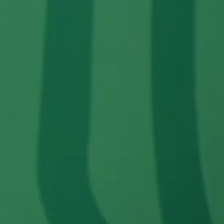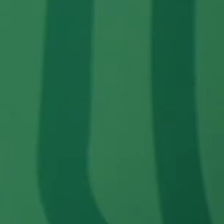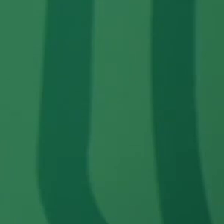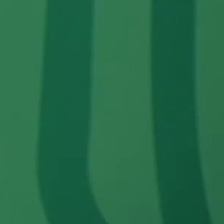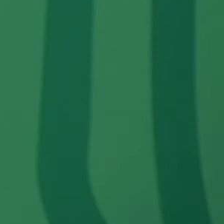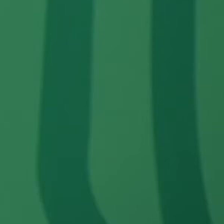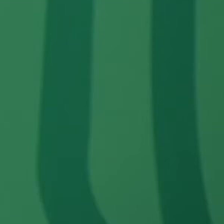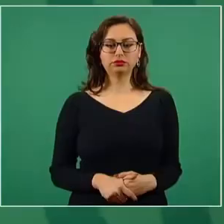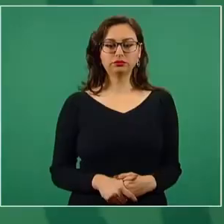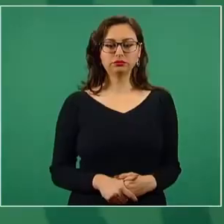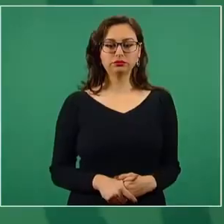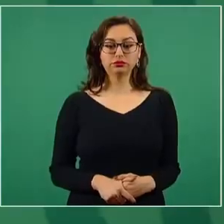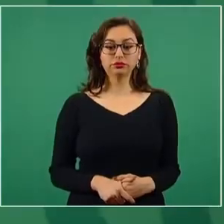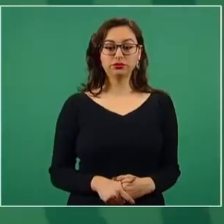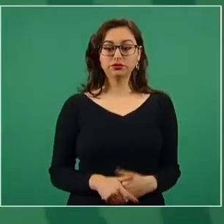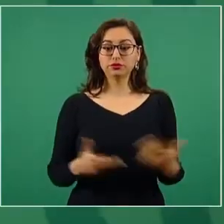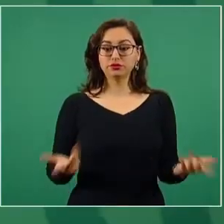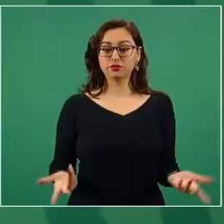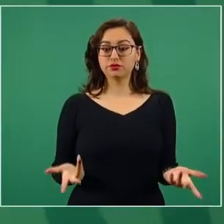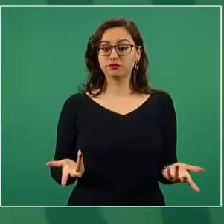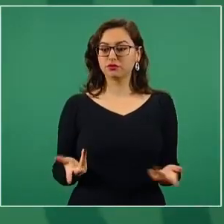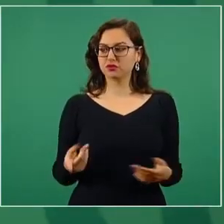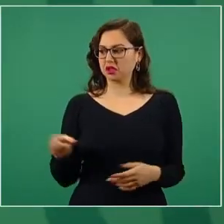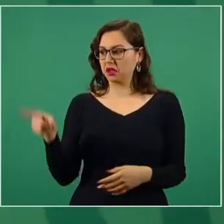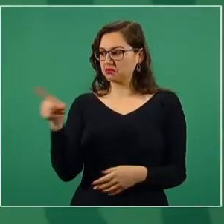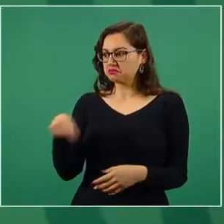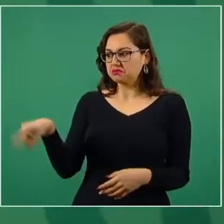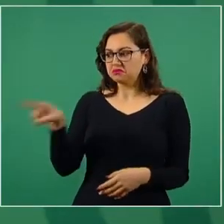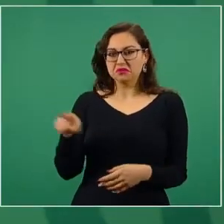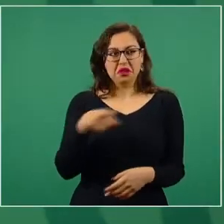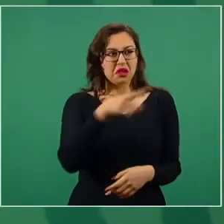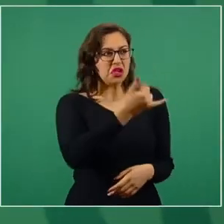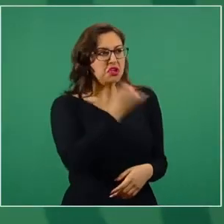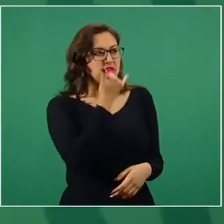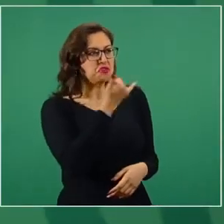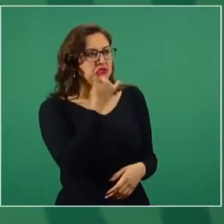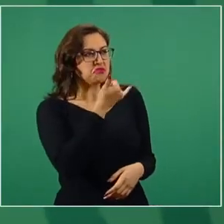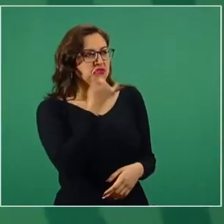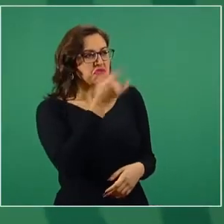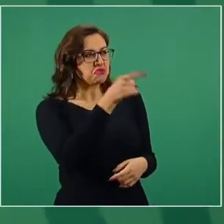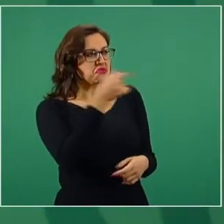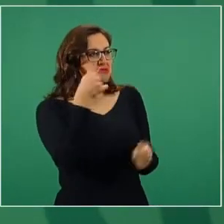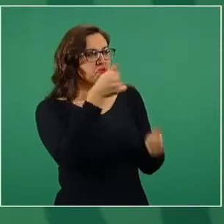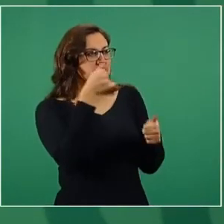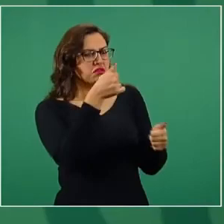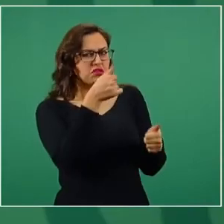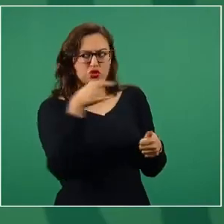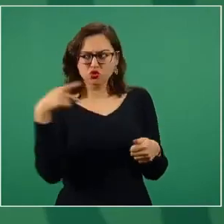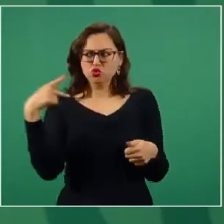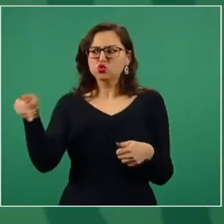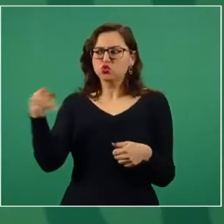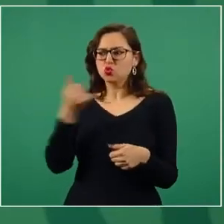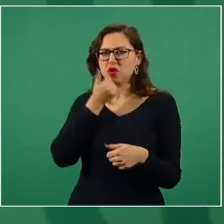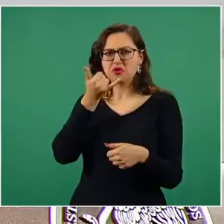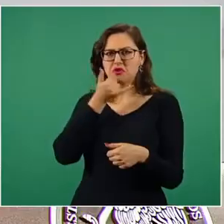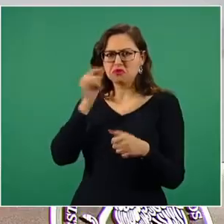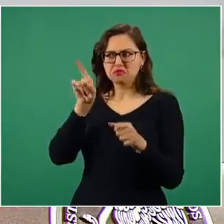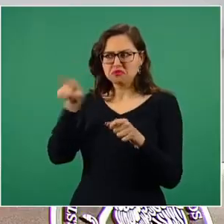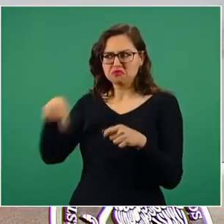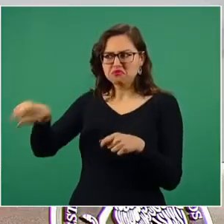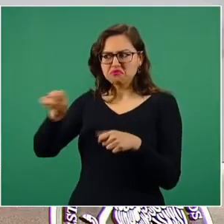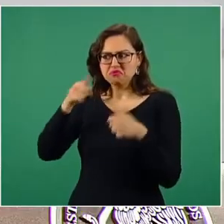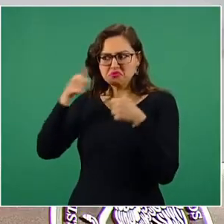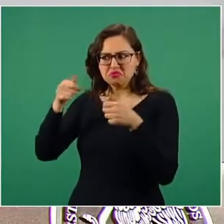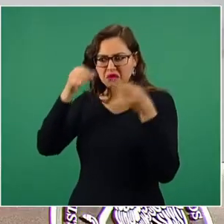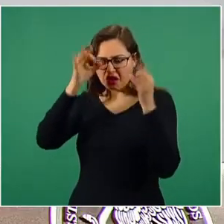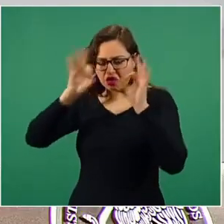Pero somos libres, ¿eh? No, insisto, aquí no va a ser como sucede en otros países